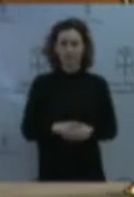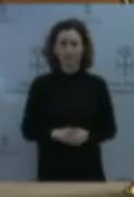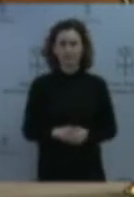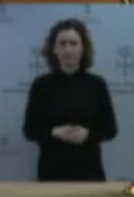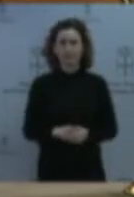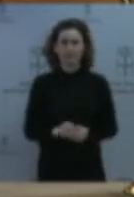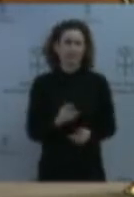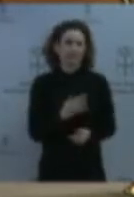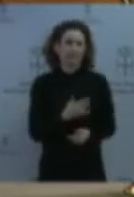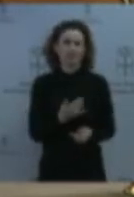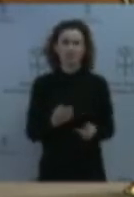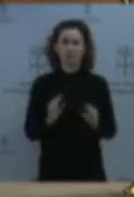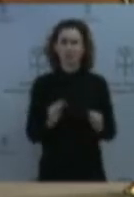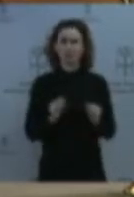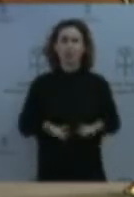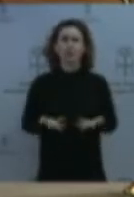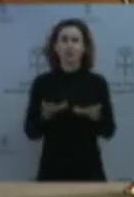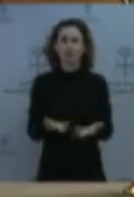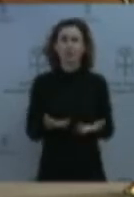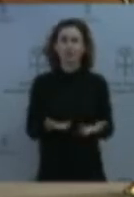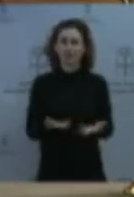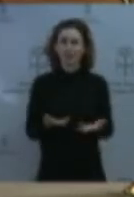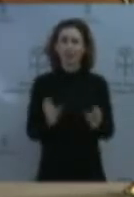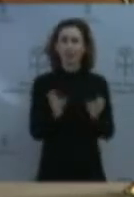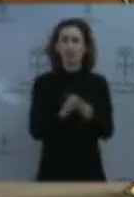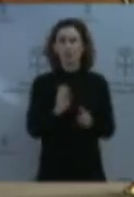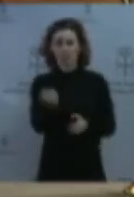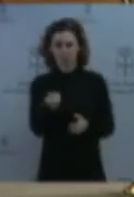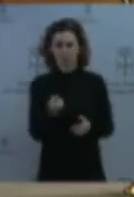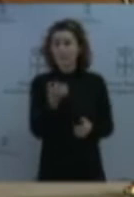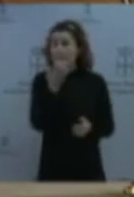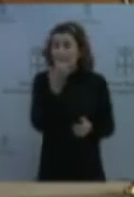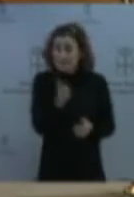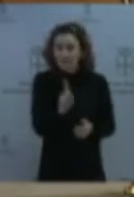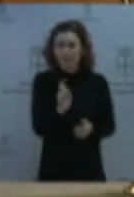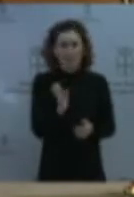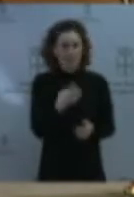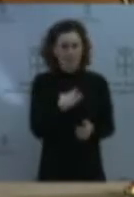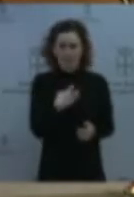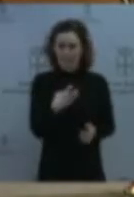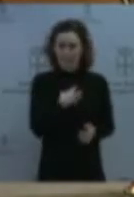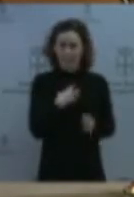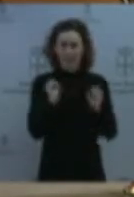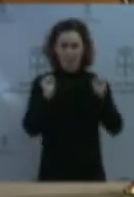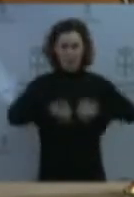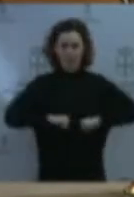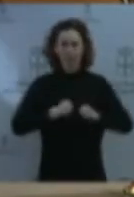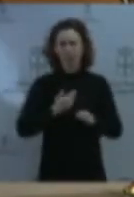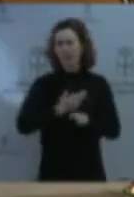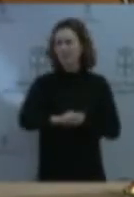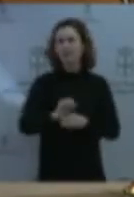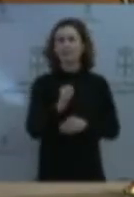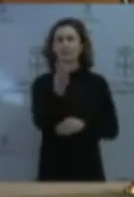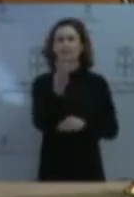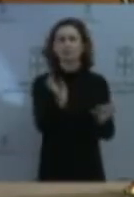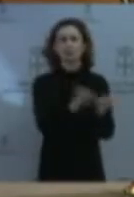a otros grupos y no se pudo consensuar, más allá de 3 grupos parlamentarios, pero bueno, fue un